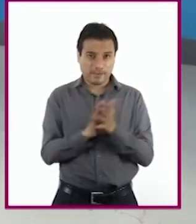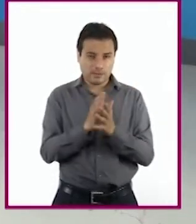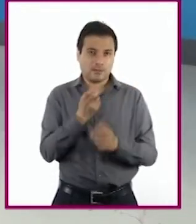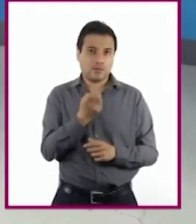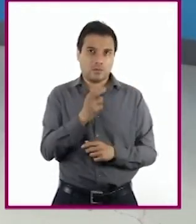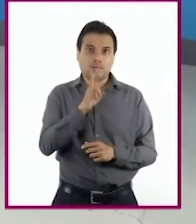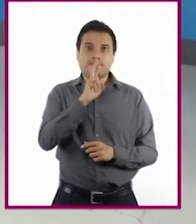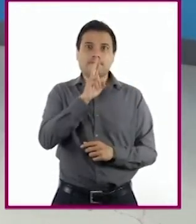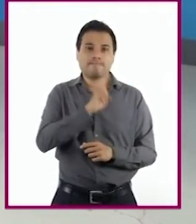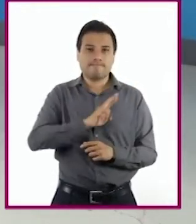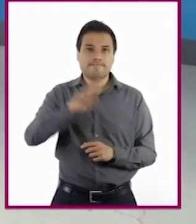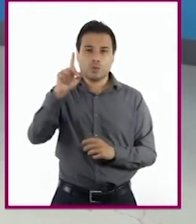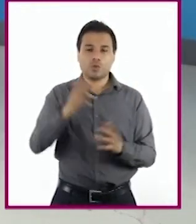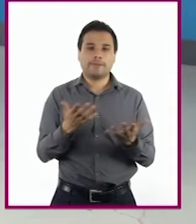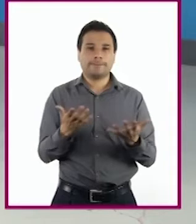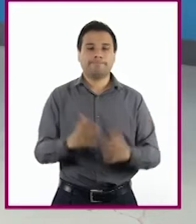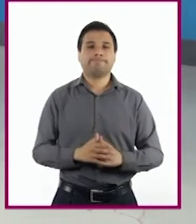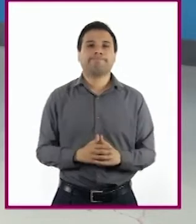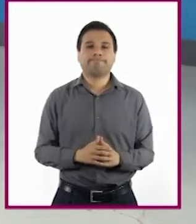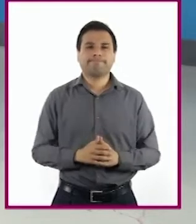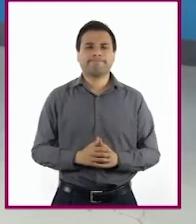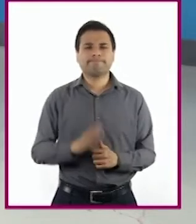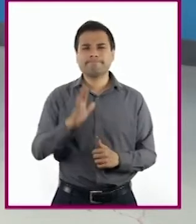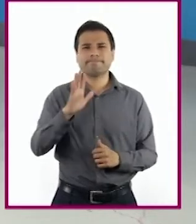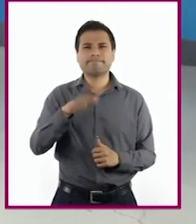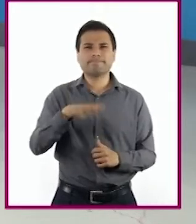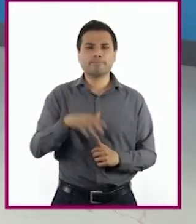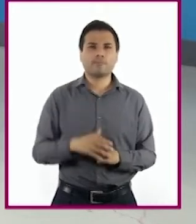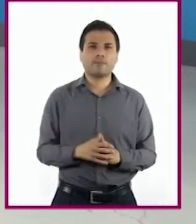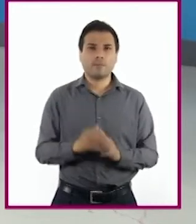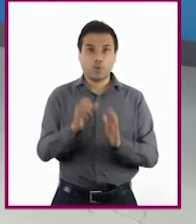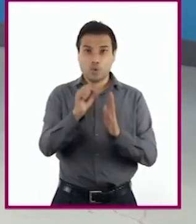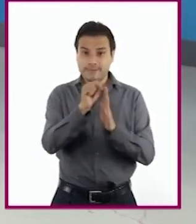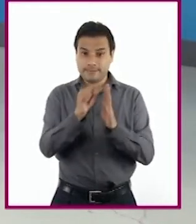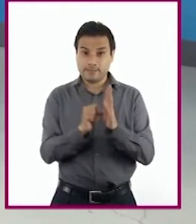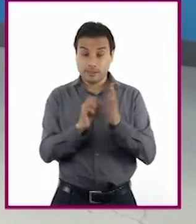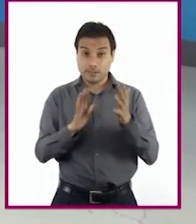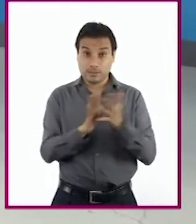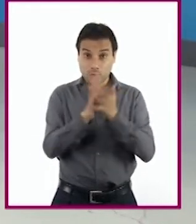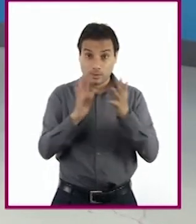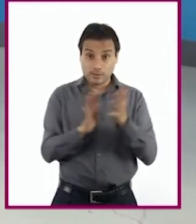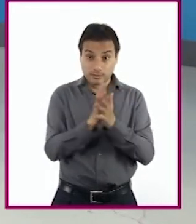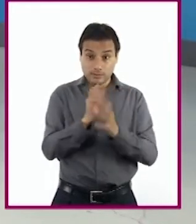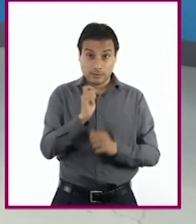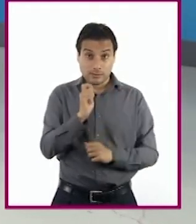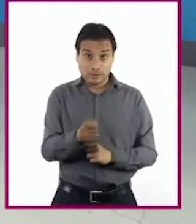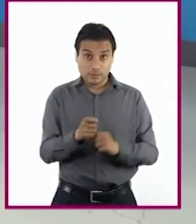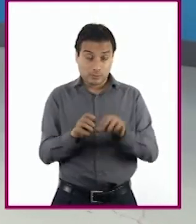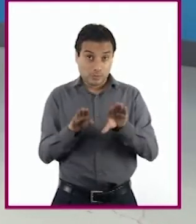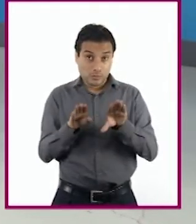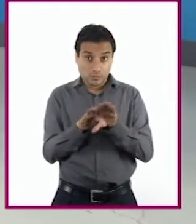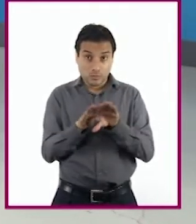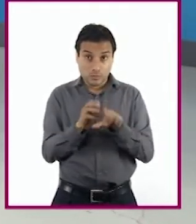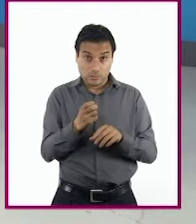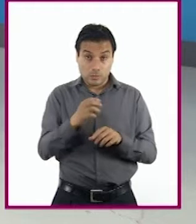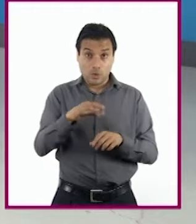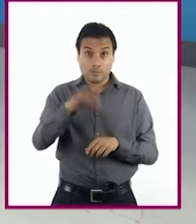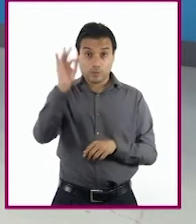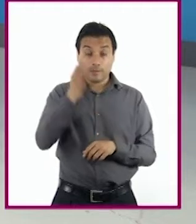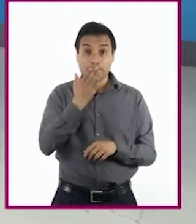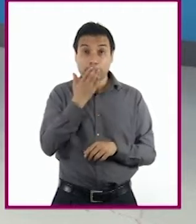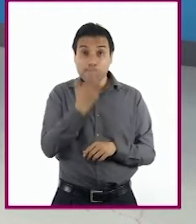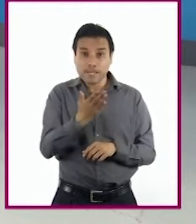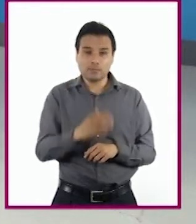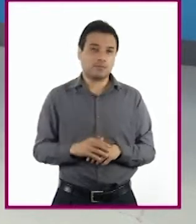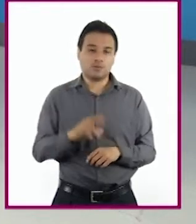alternativa. Maestro, pero la democracia no es solo una alternativa al autoritarismo, Se trata de una forma